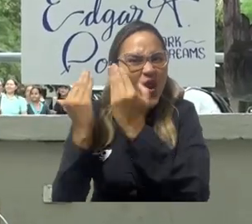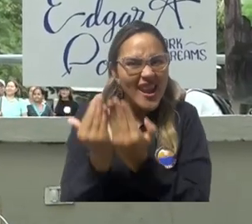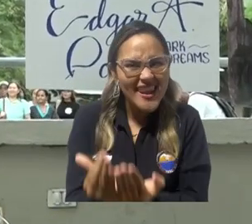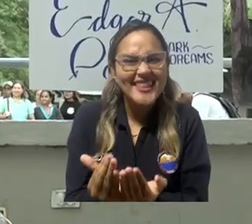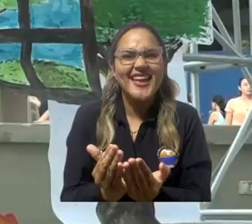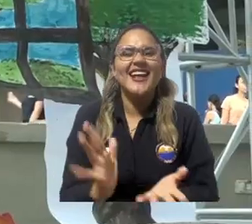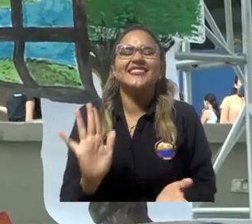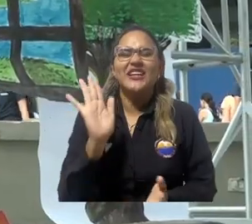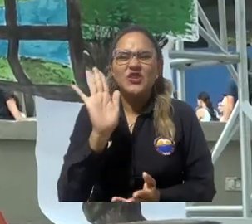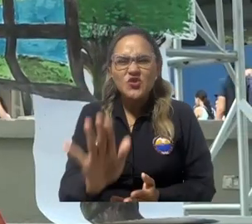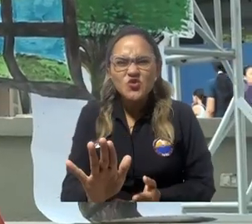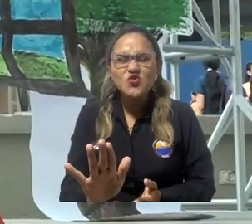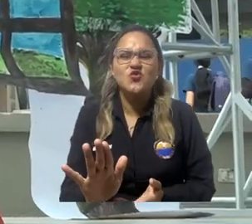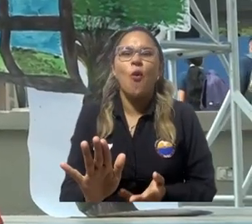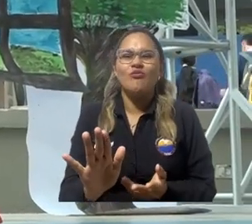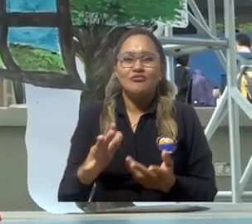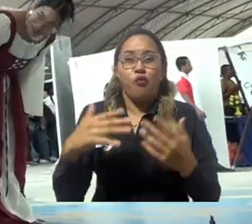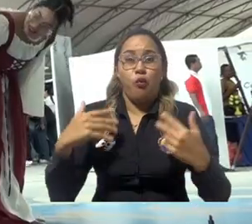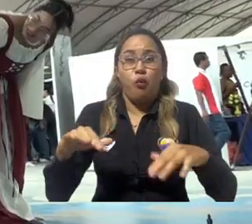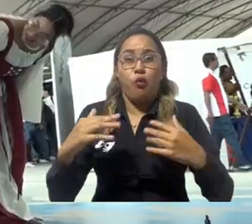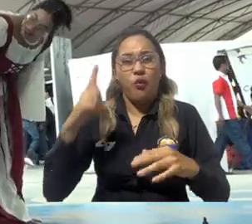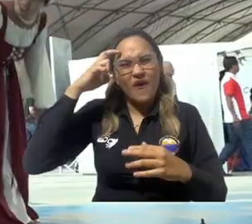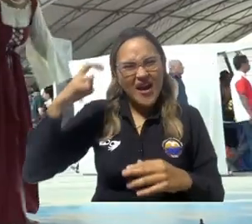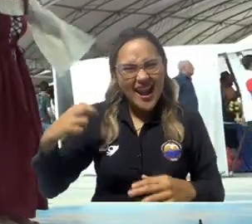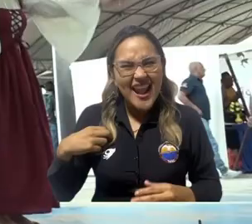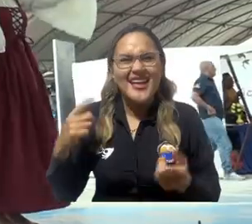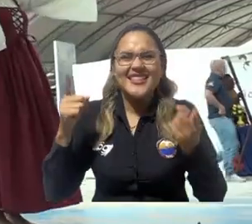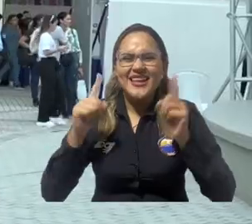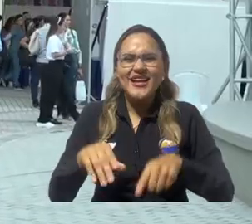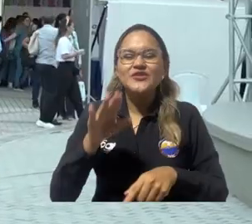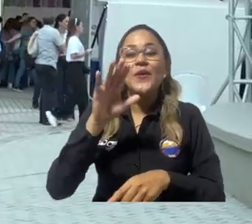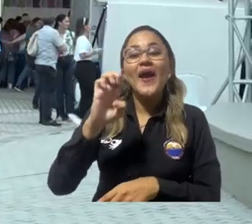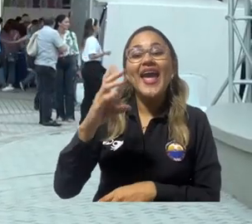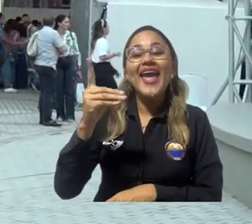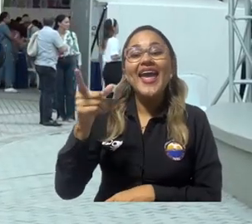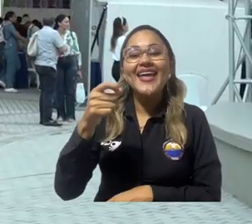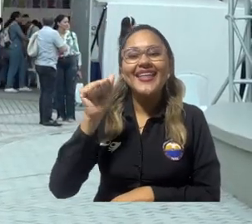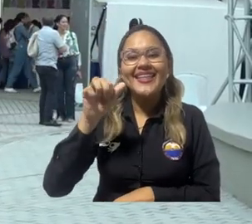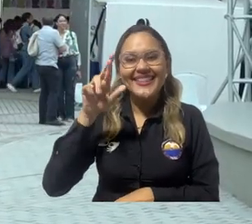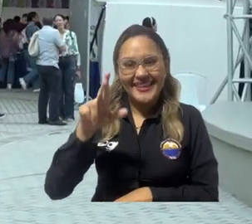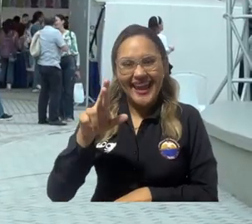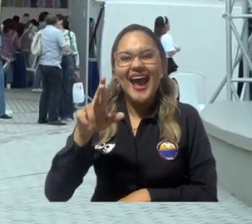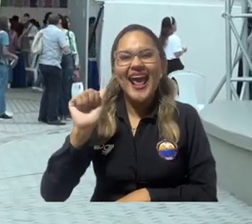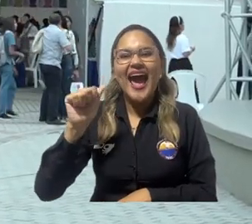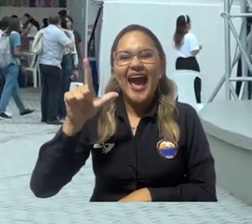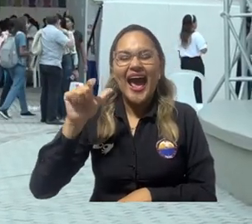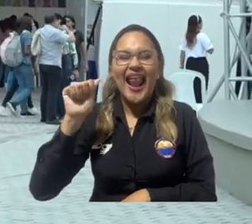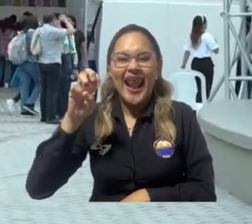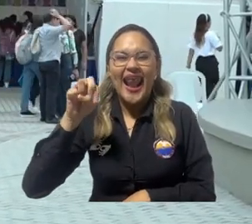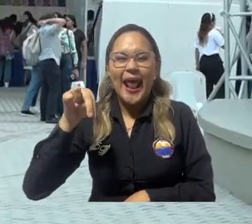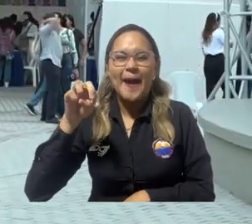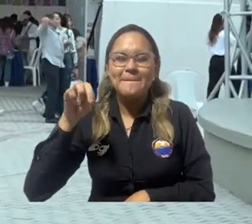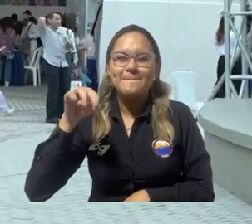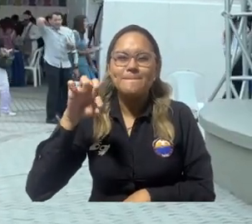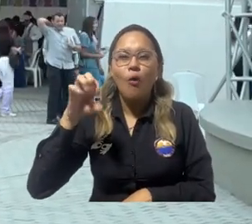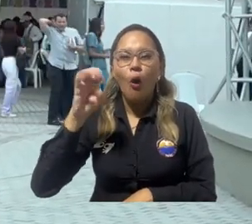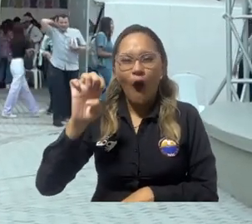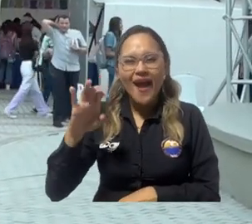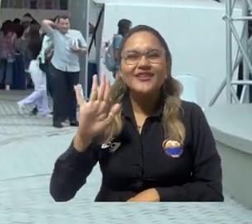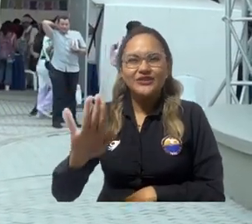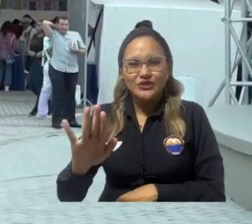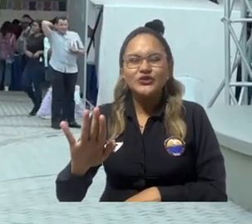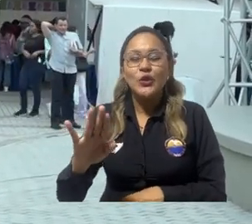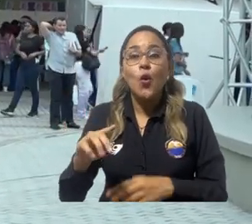clásicos de la literatura inglesa de Edgar Allan Poe y William Shakespeare. Me parece algo muy lindo y también genial que nos